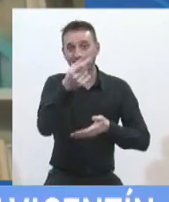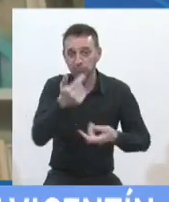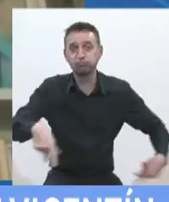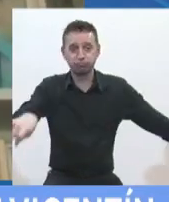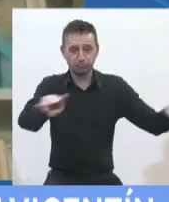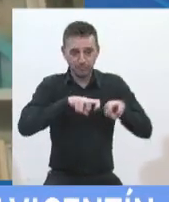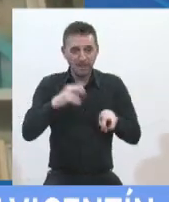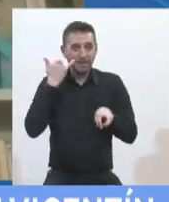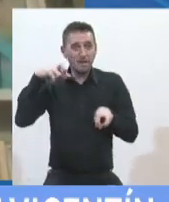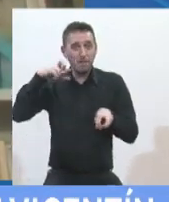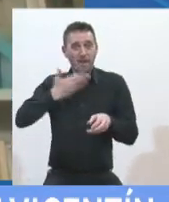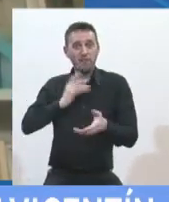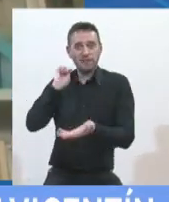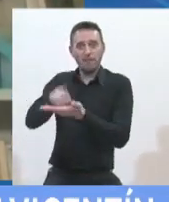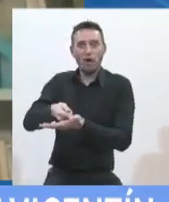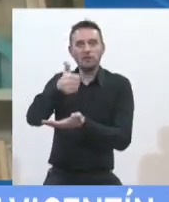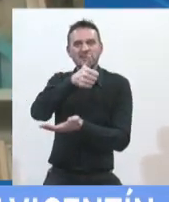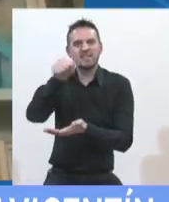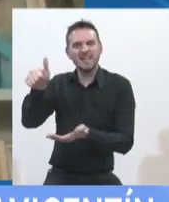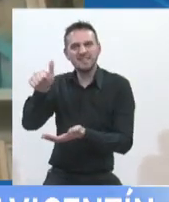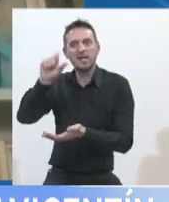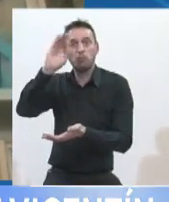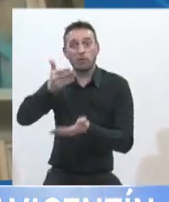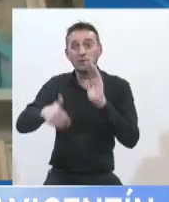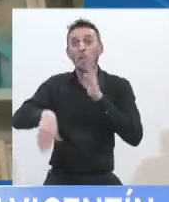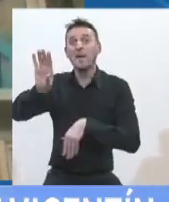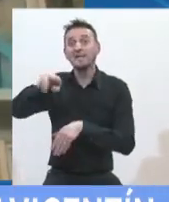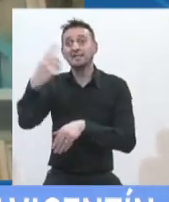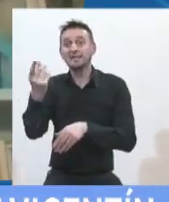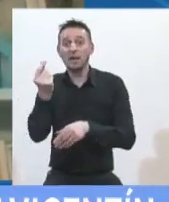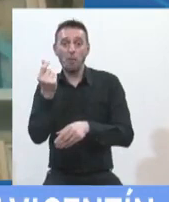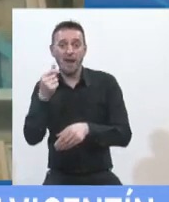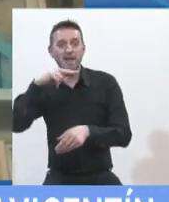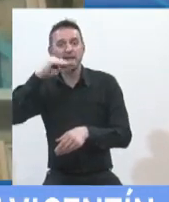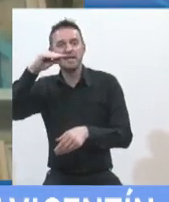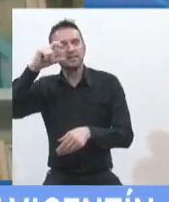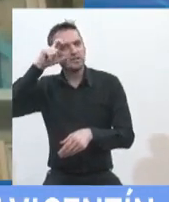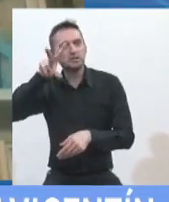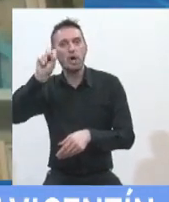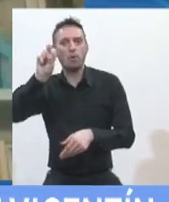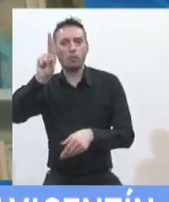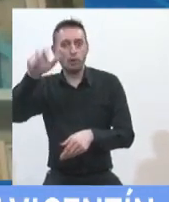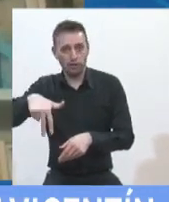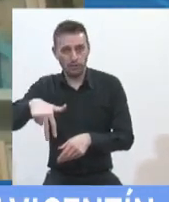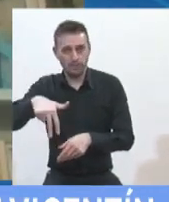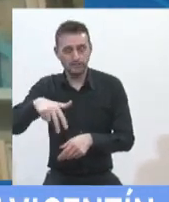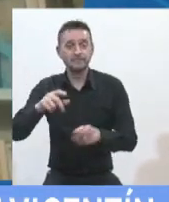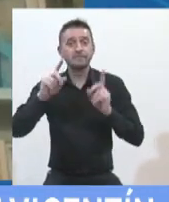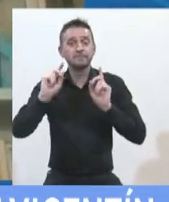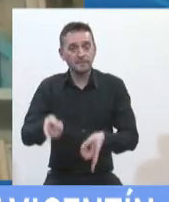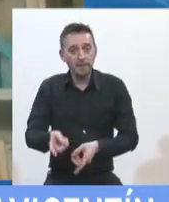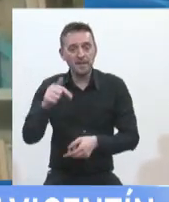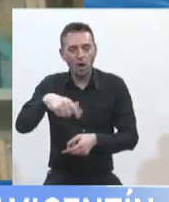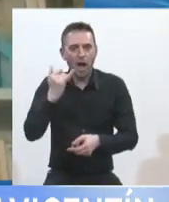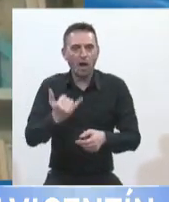pf se pagó 66 por ciento más de lo que vale chevron con ese mismo ratio además